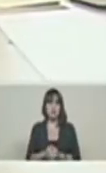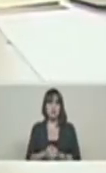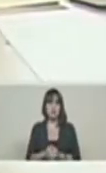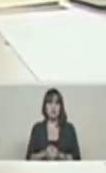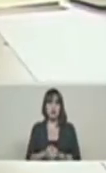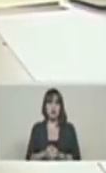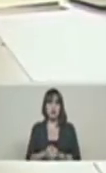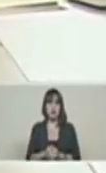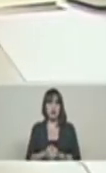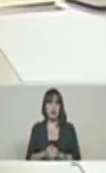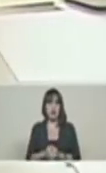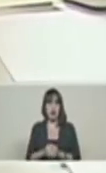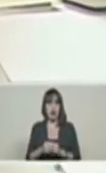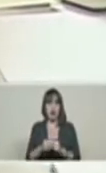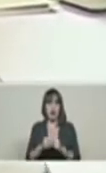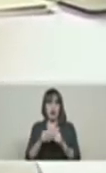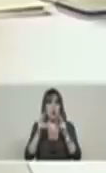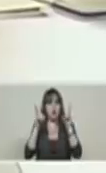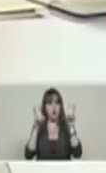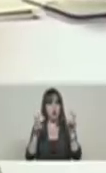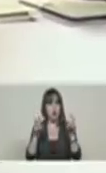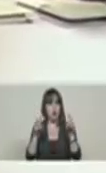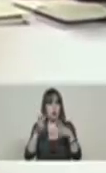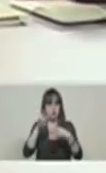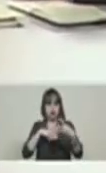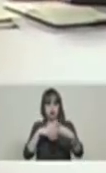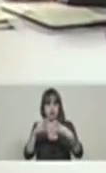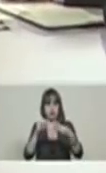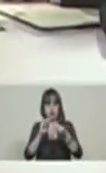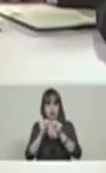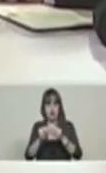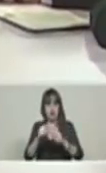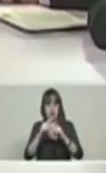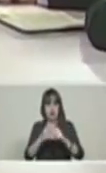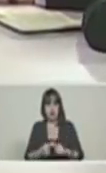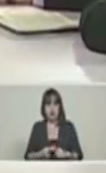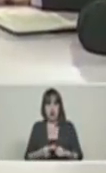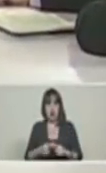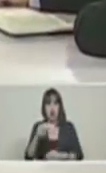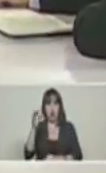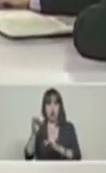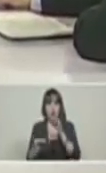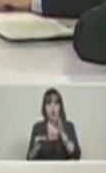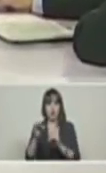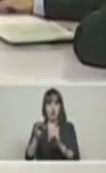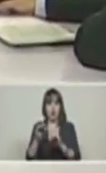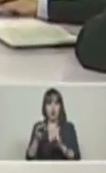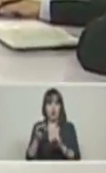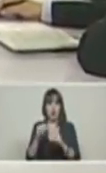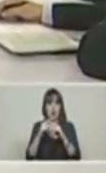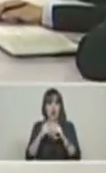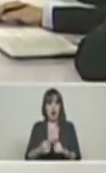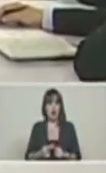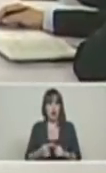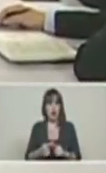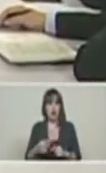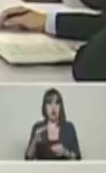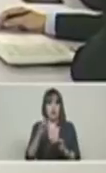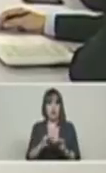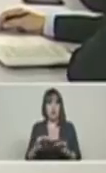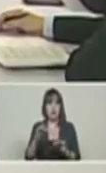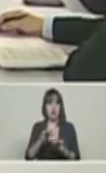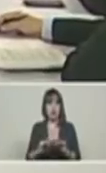instalado nuevas tablas justas, calculadas en petro, que han empezado a pagarse y